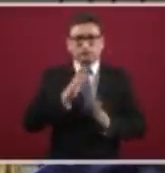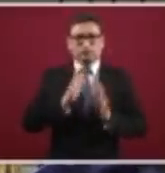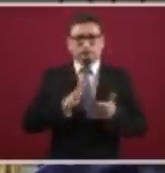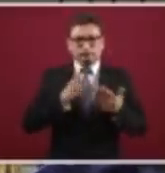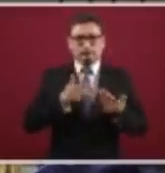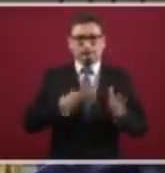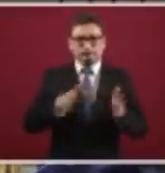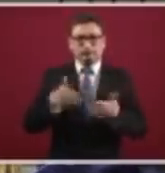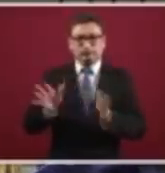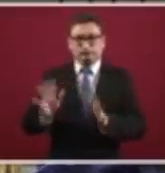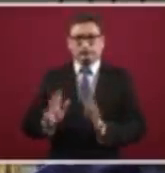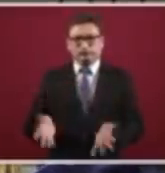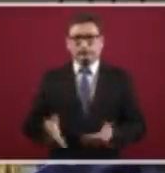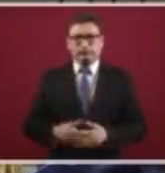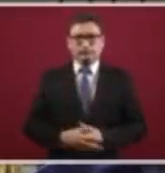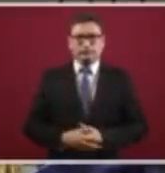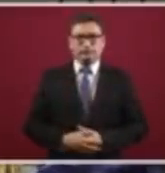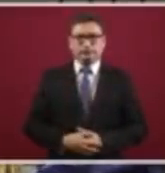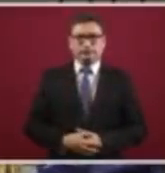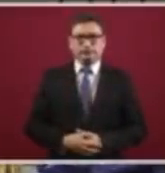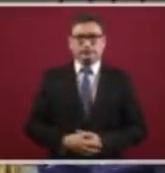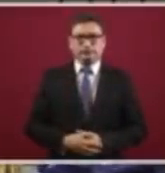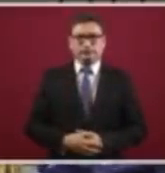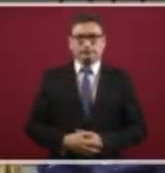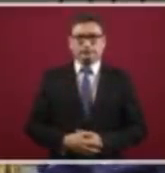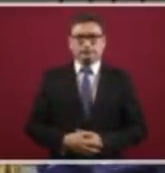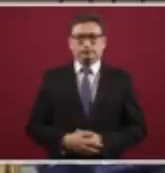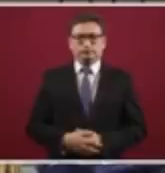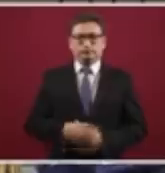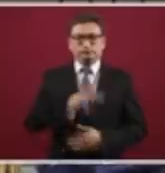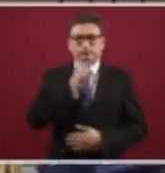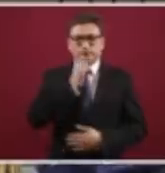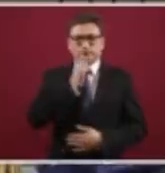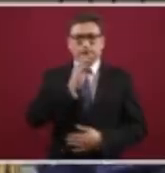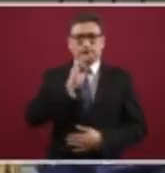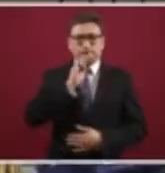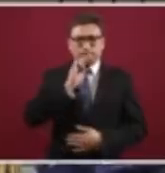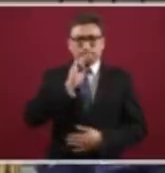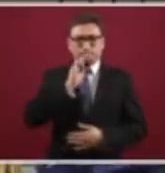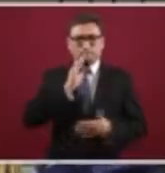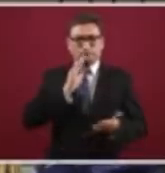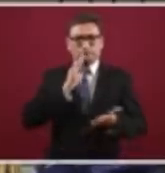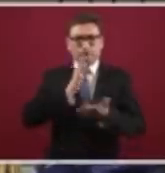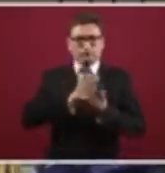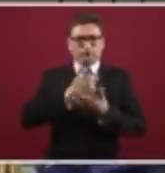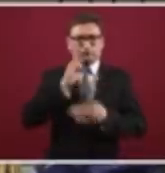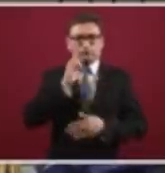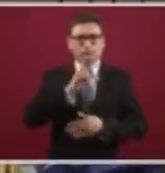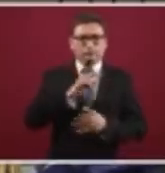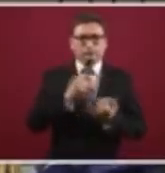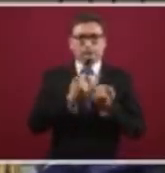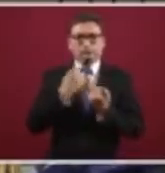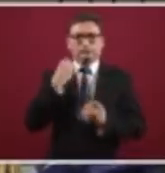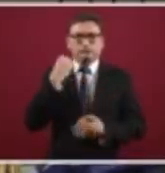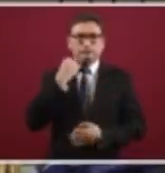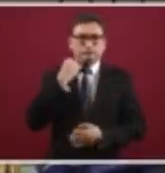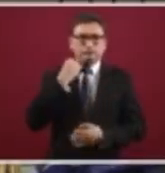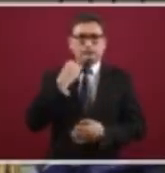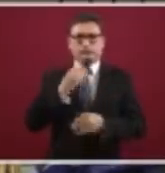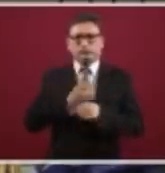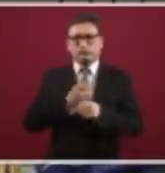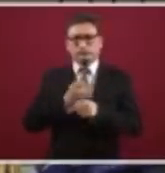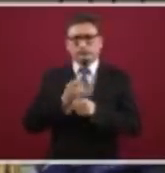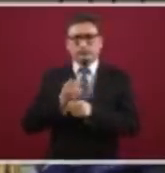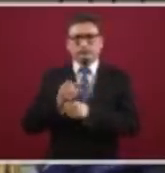abierto los padres a los abogados a los investigadores